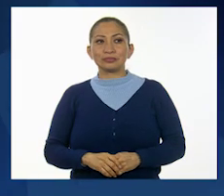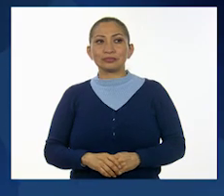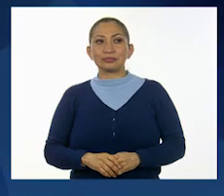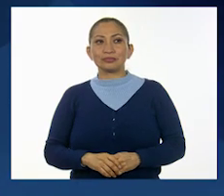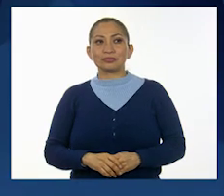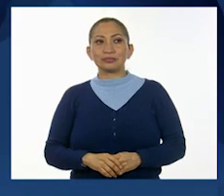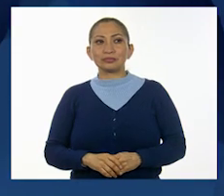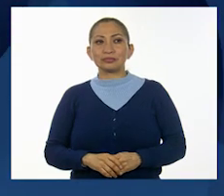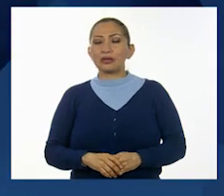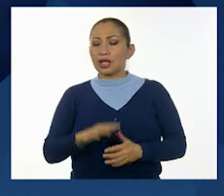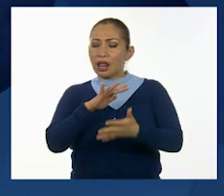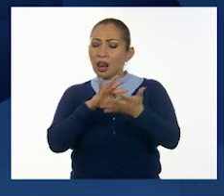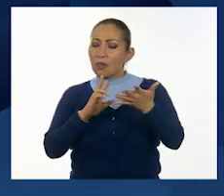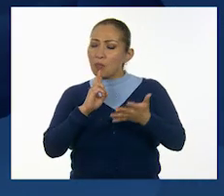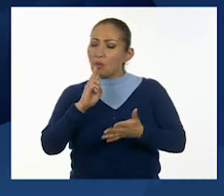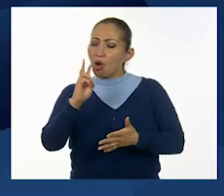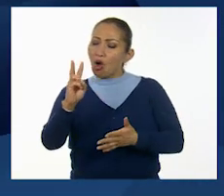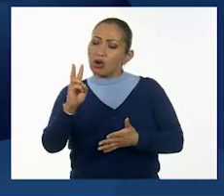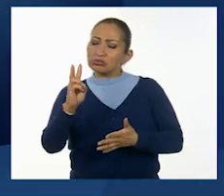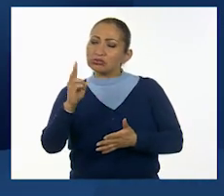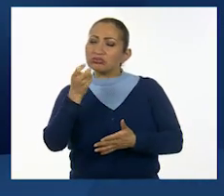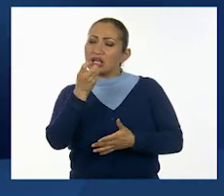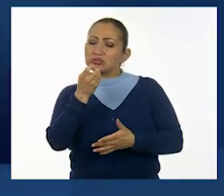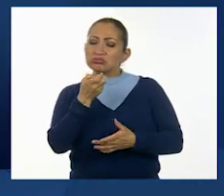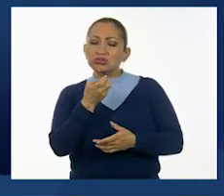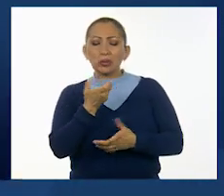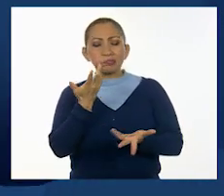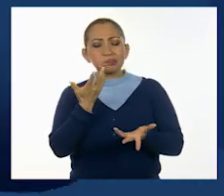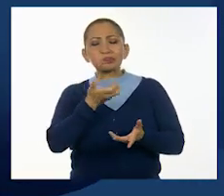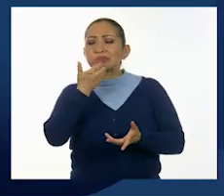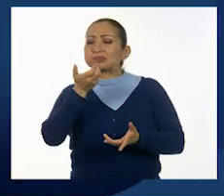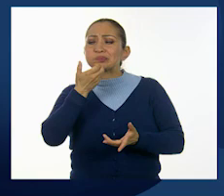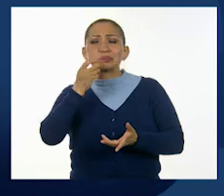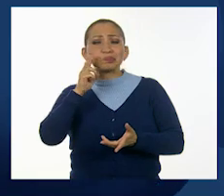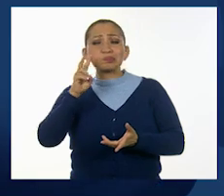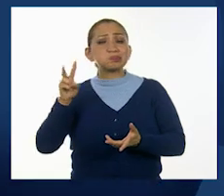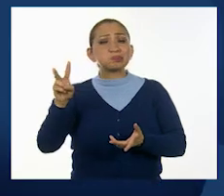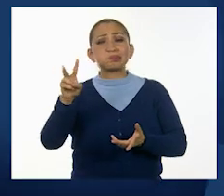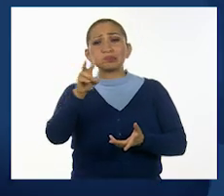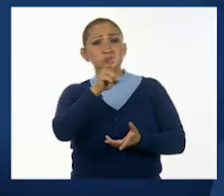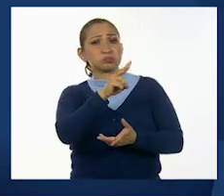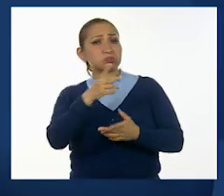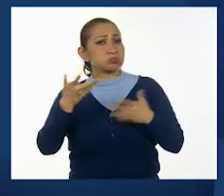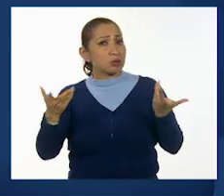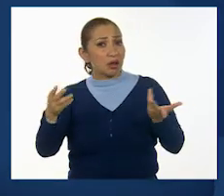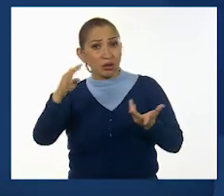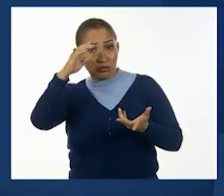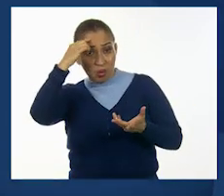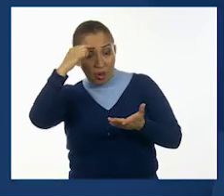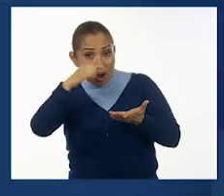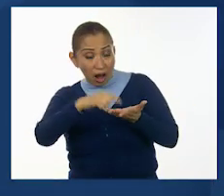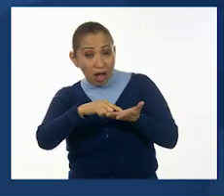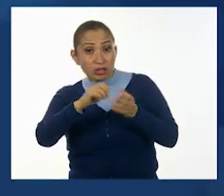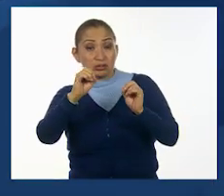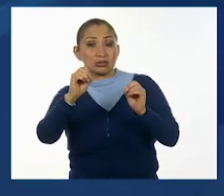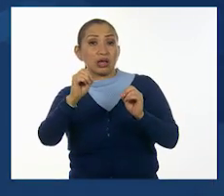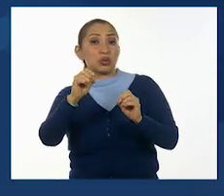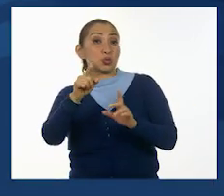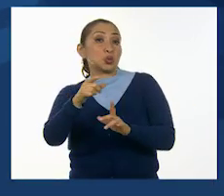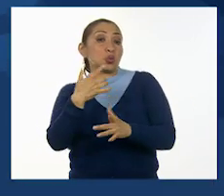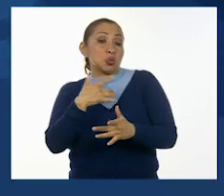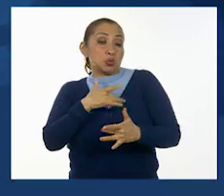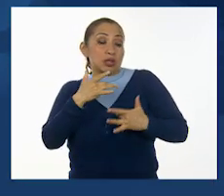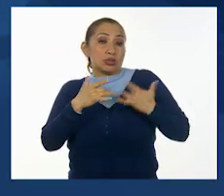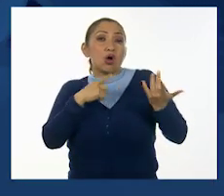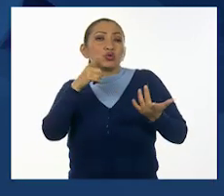Leer en voz alta. Pues sí, es una práctica quizá más común de lo que piensas, de lo que sueles,